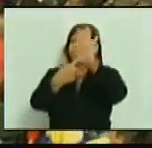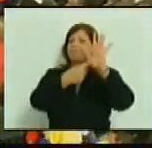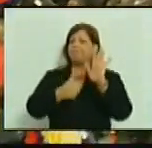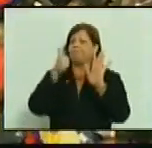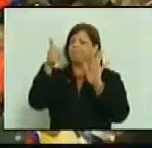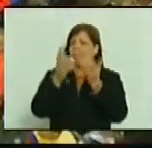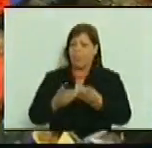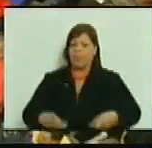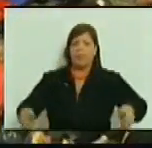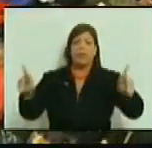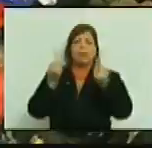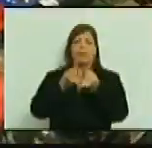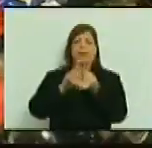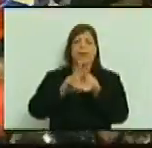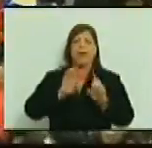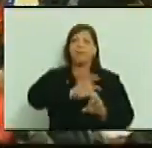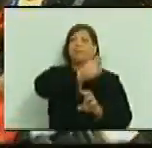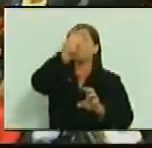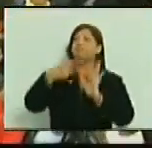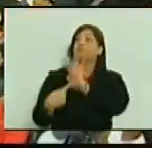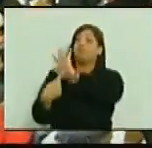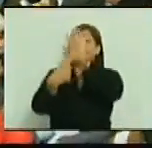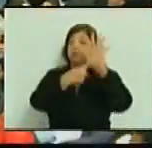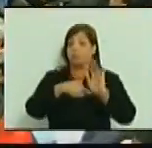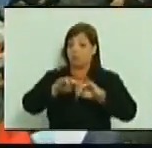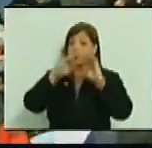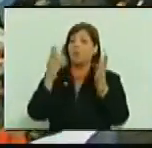dignidad para las naciones del mundo que hemos